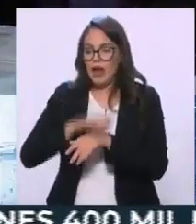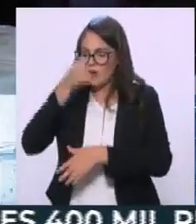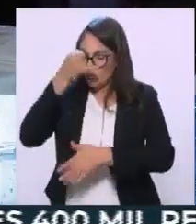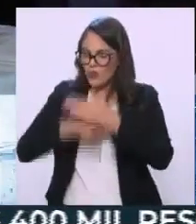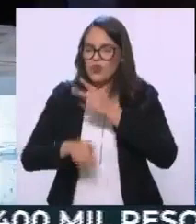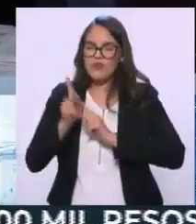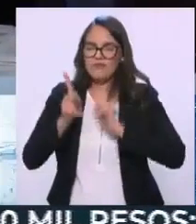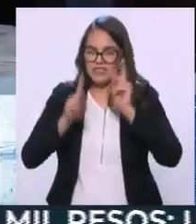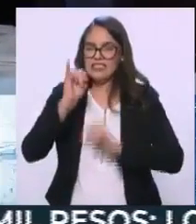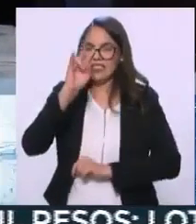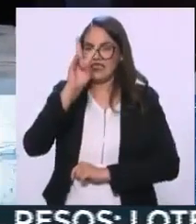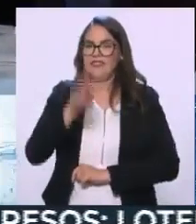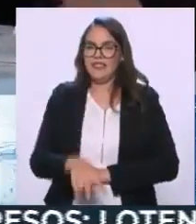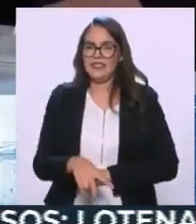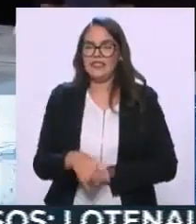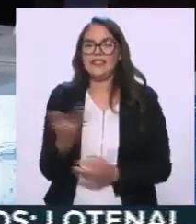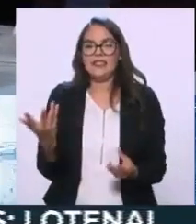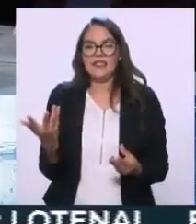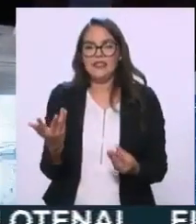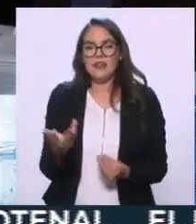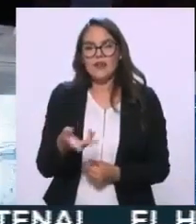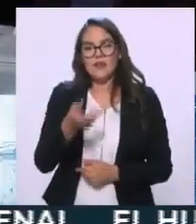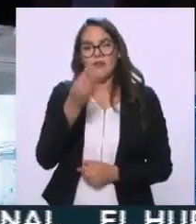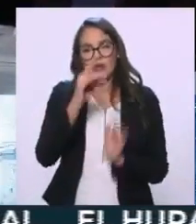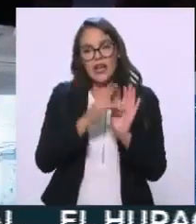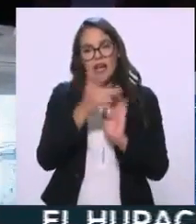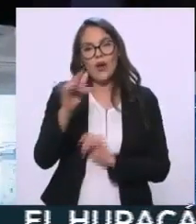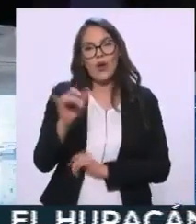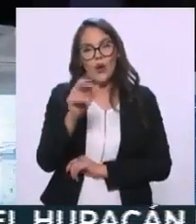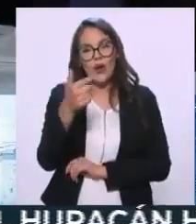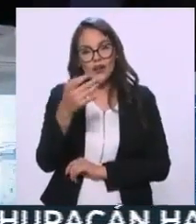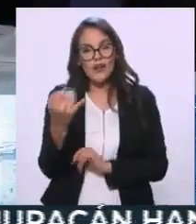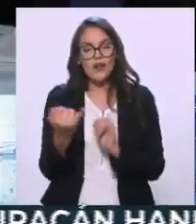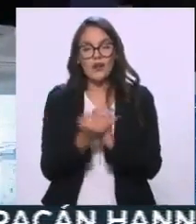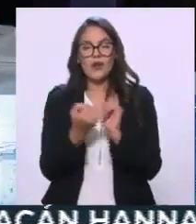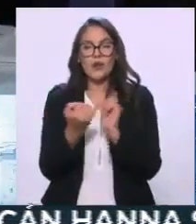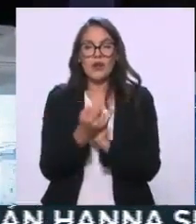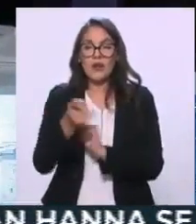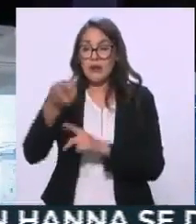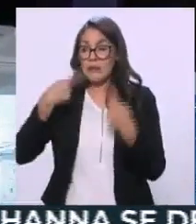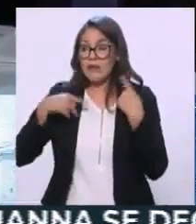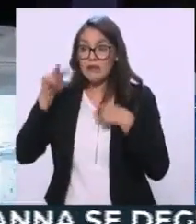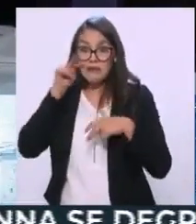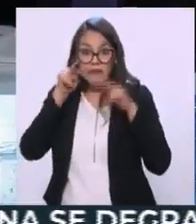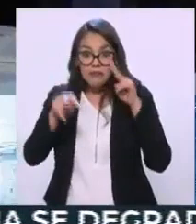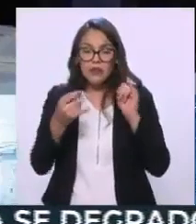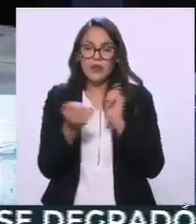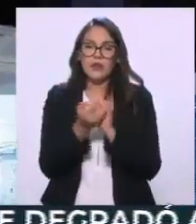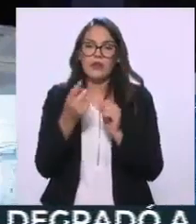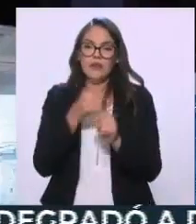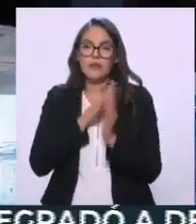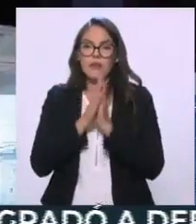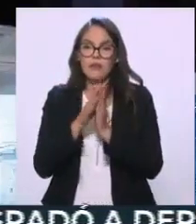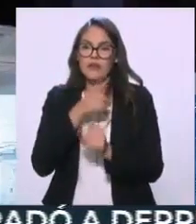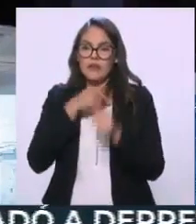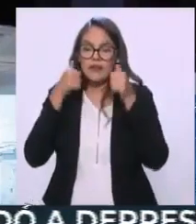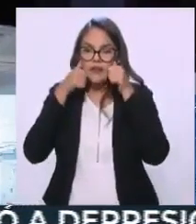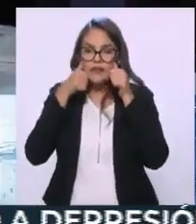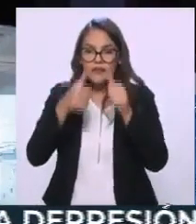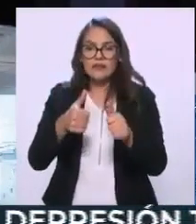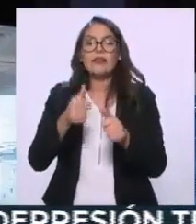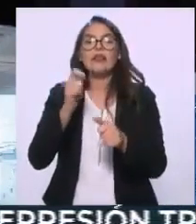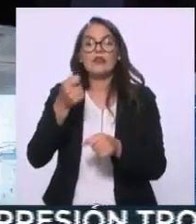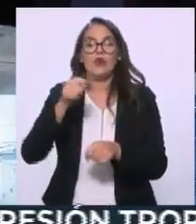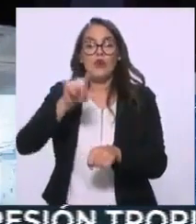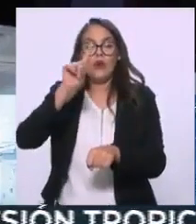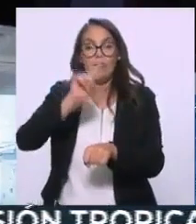duda, Jorge, y esperamos, invitamos a la gente que nos está viendo ahora a que sigan estas cápsulas, sigan estas reflexiones a partir